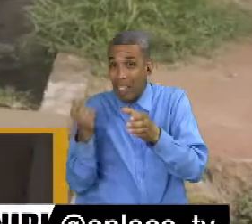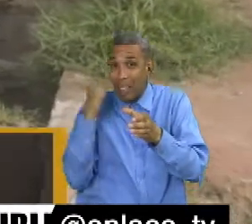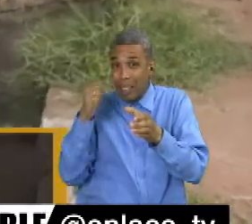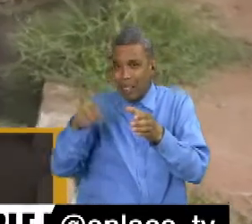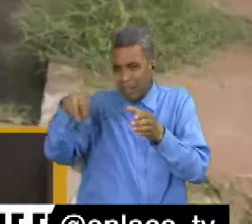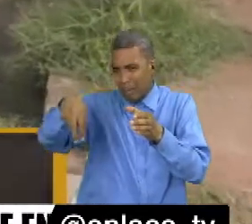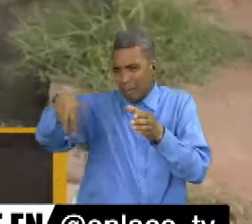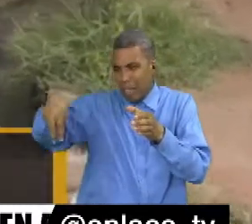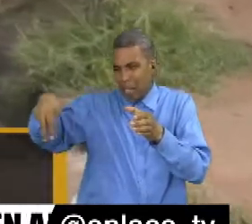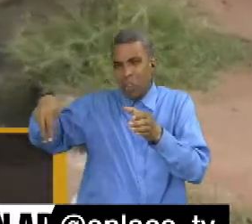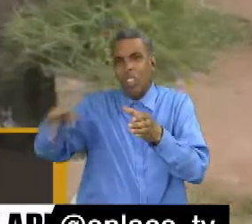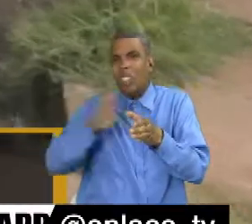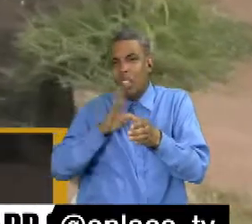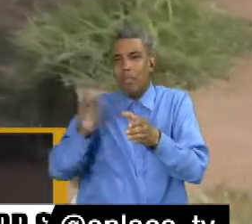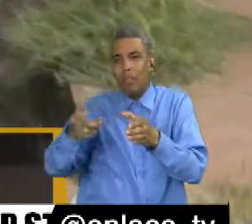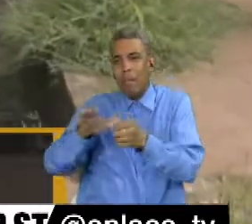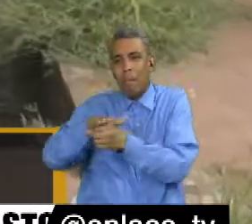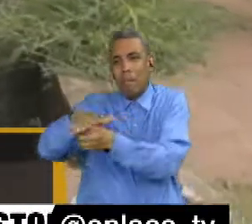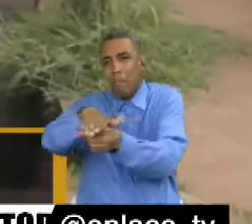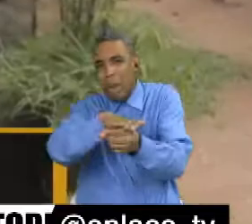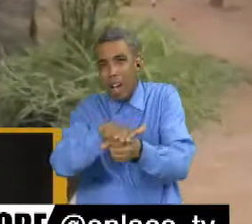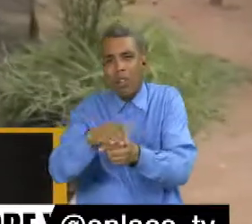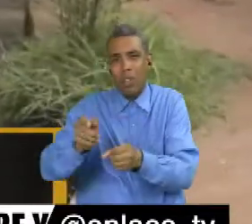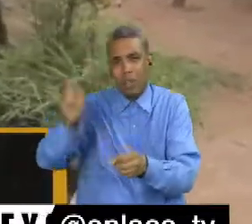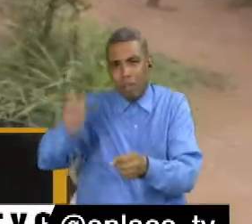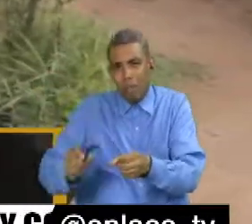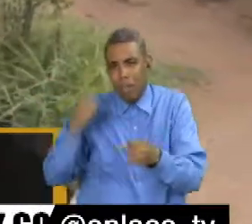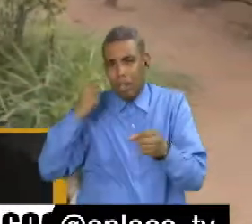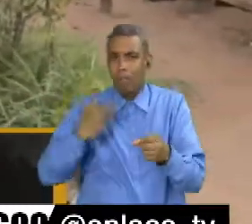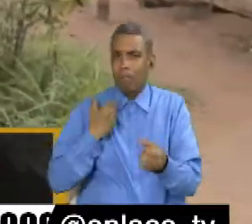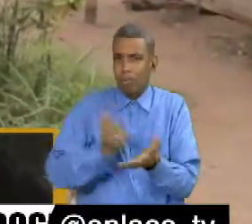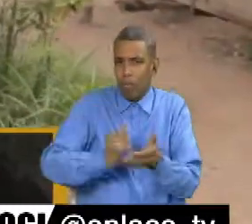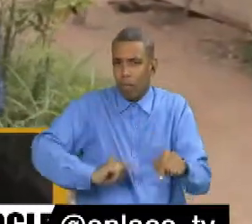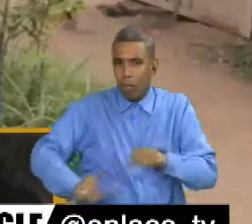recordar que la Secretaría de Medio Ambiente cuenta con la línea de atención gratuita